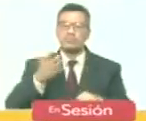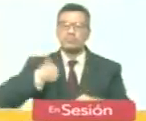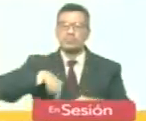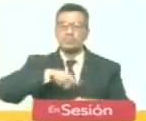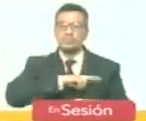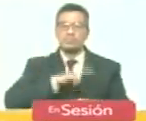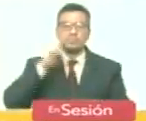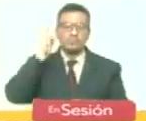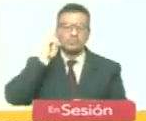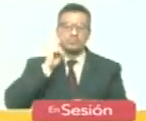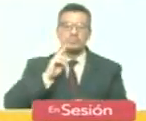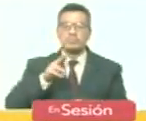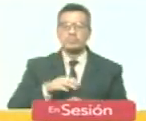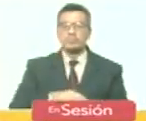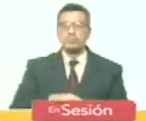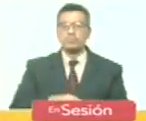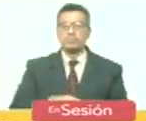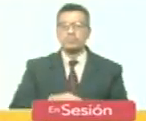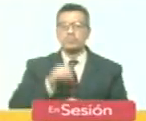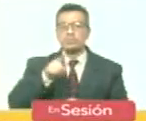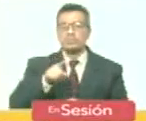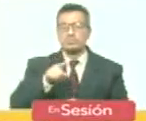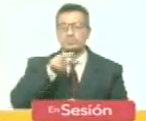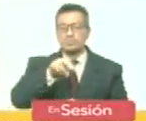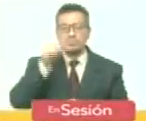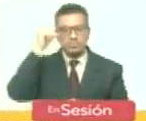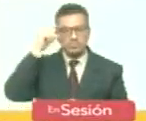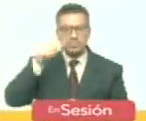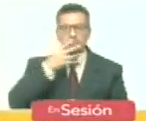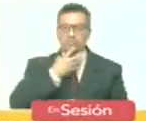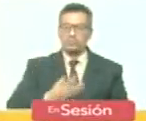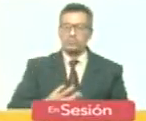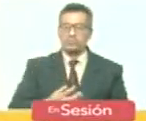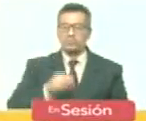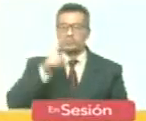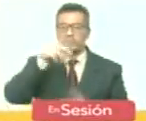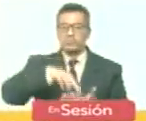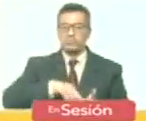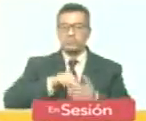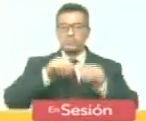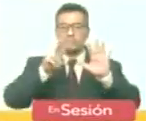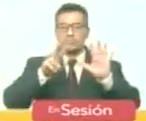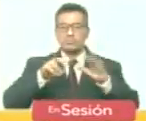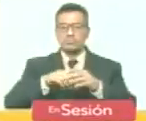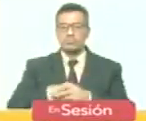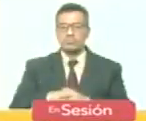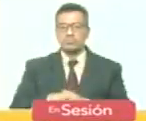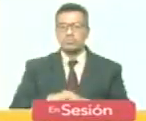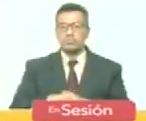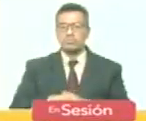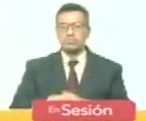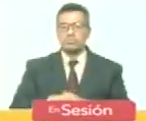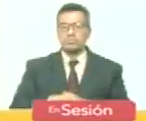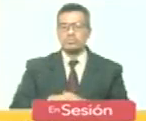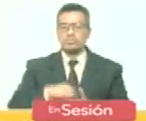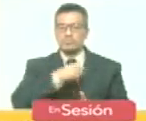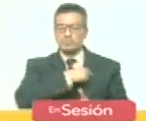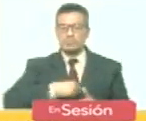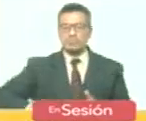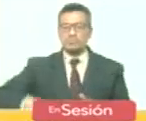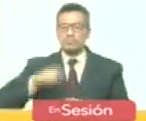libertador. En esos mismos días de diciembre del año 17, el